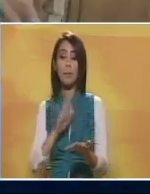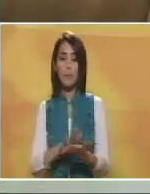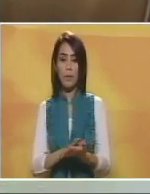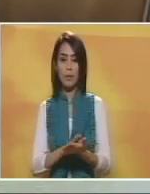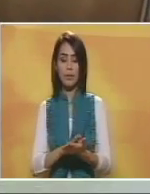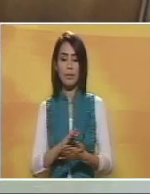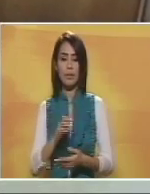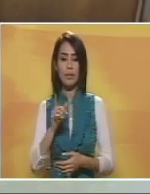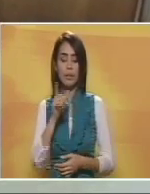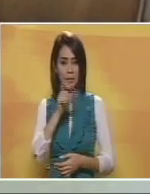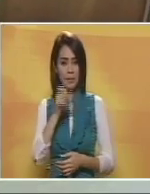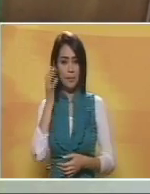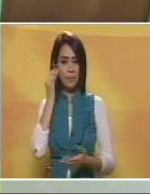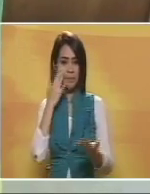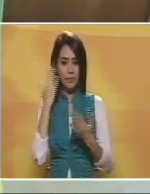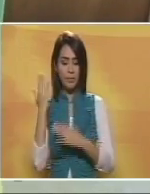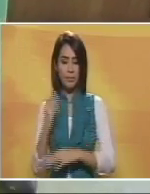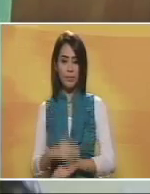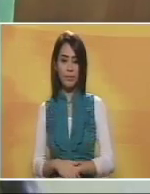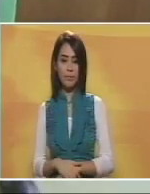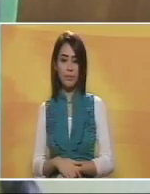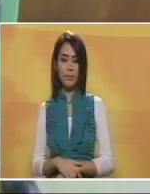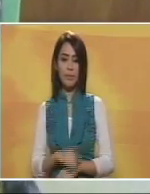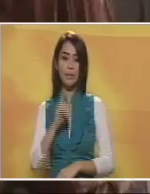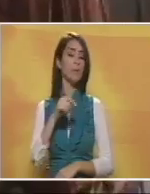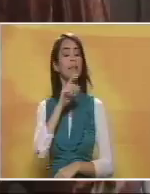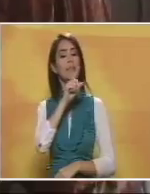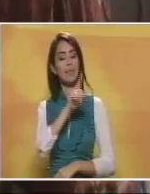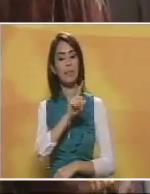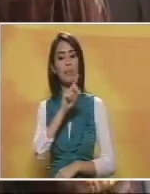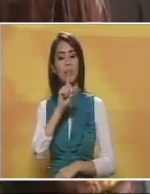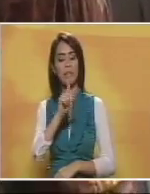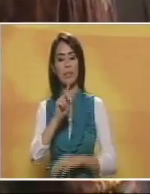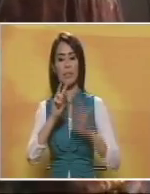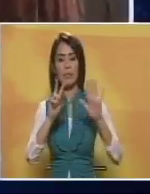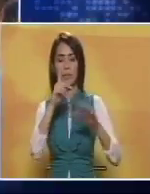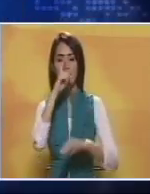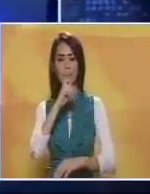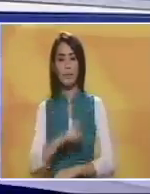la jamaiquina Violet Brown, también de 117 años.